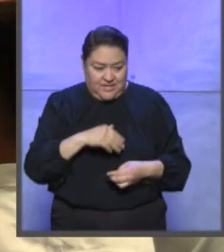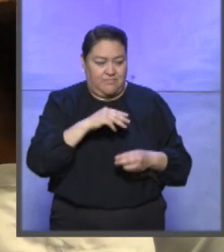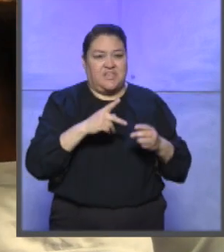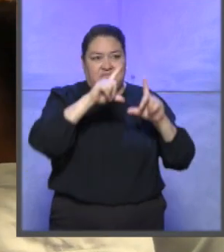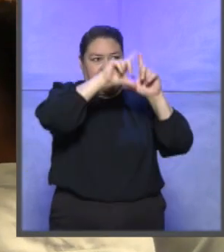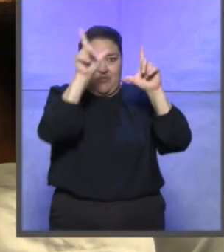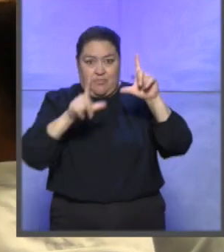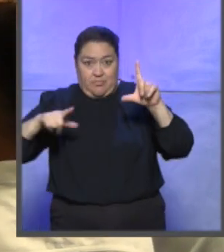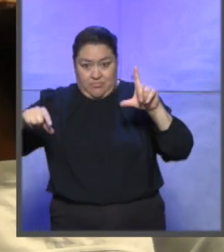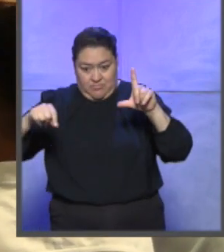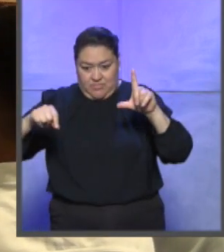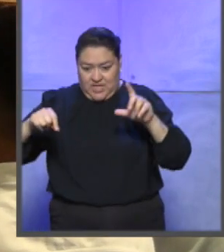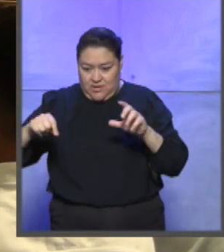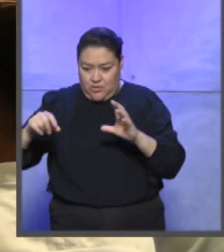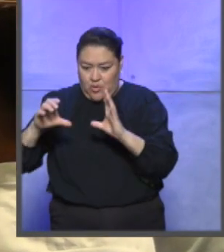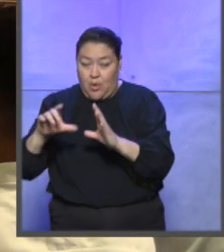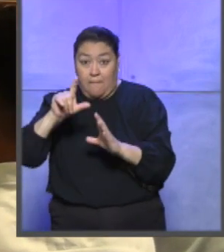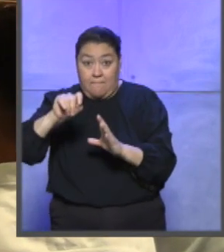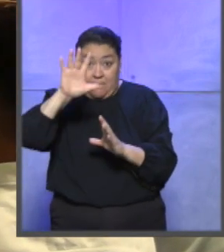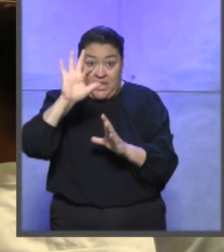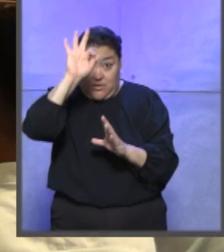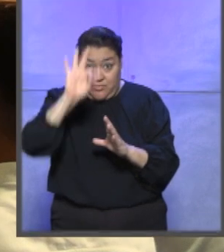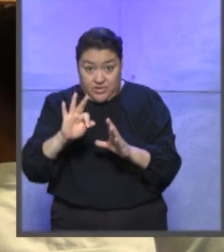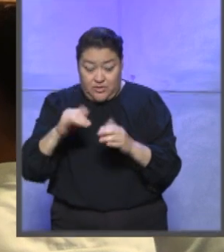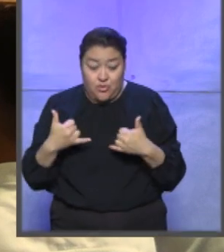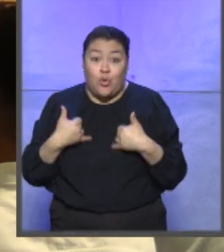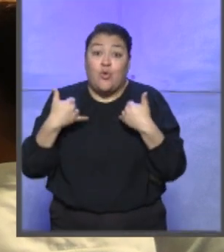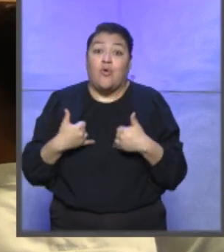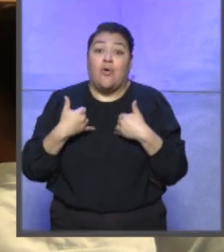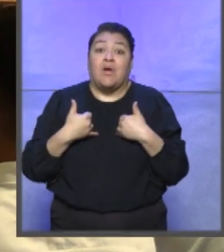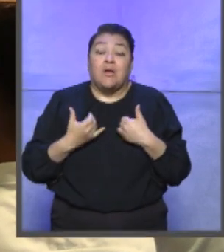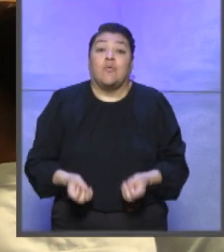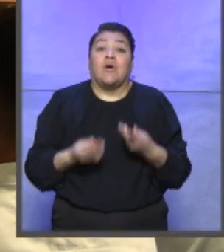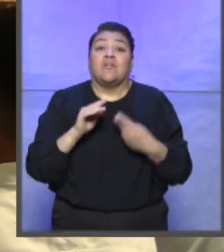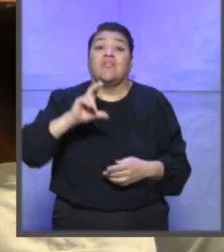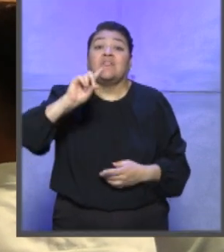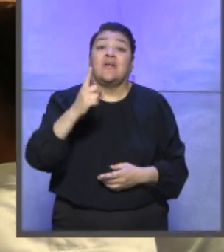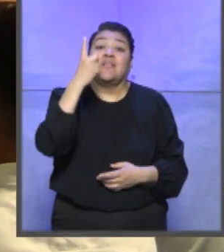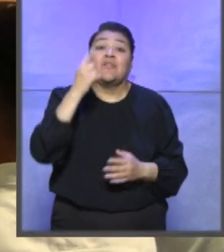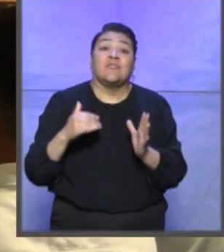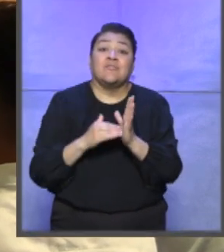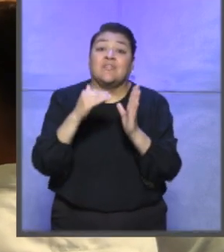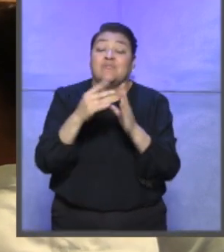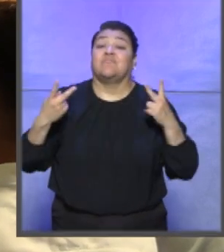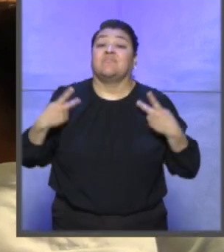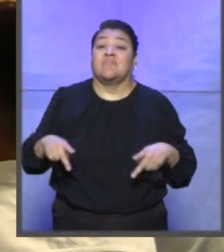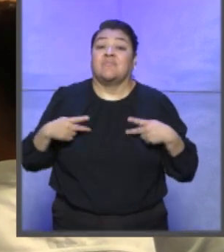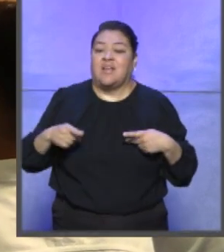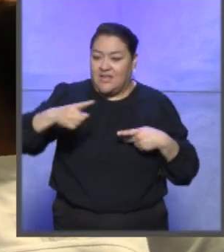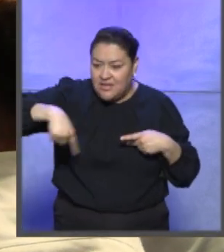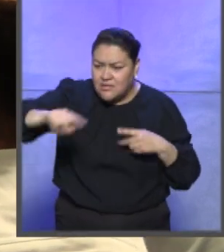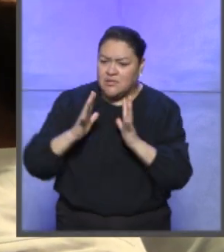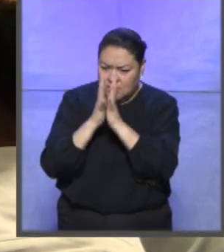de la población de nuestro país es joven, estamos hablando de más de 31 millones de personas, por lo que debemos promover más su participación y lo más